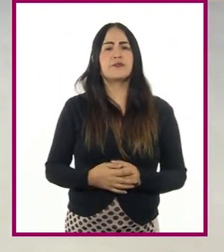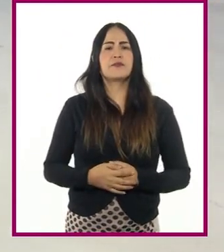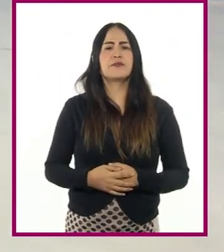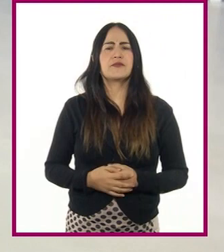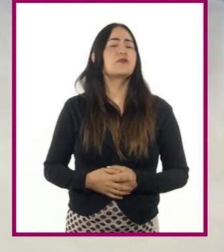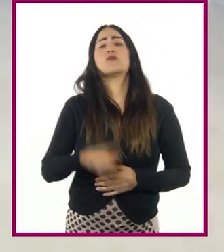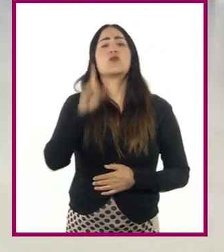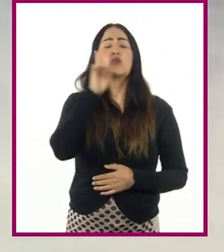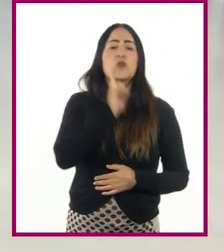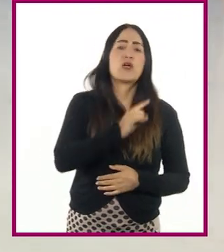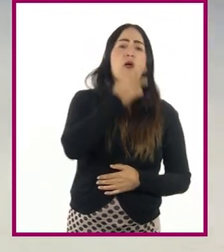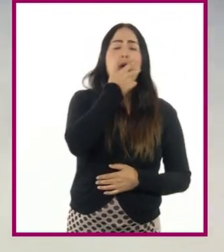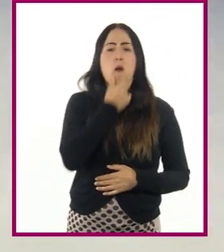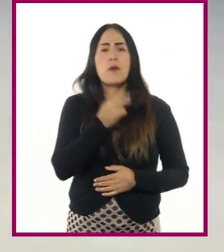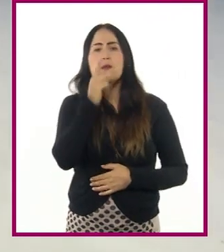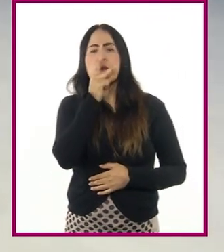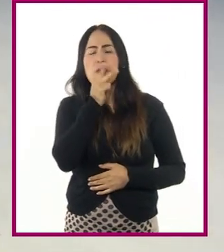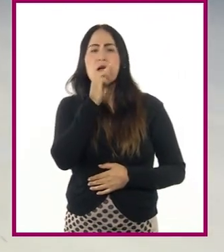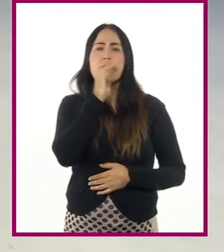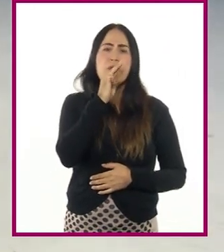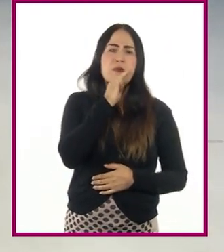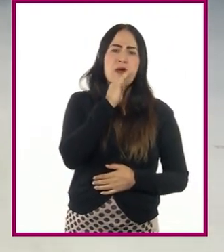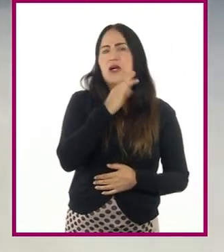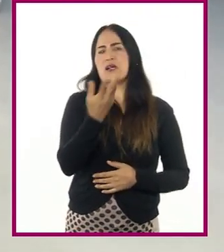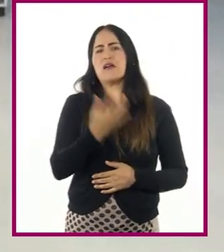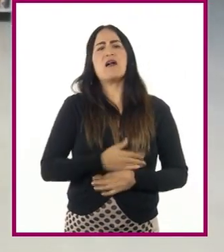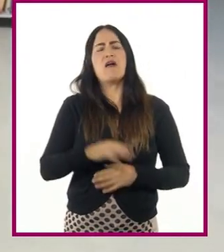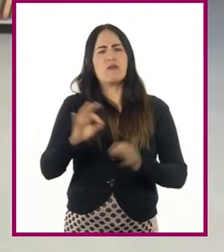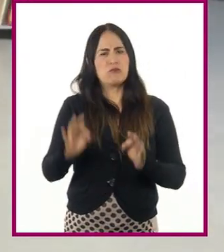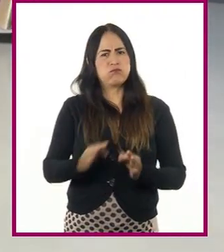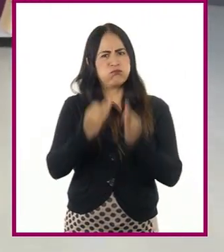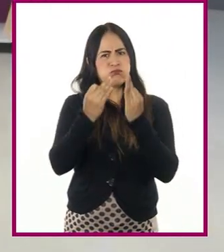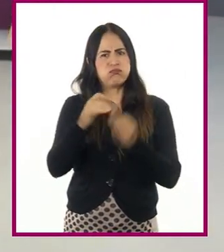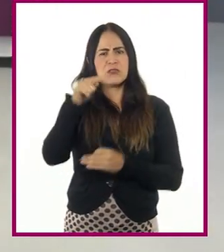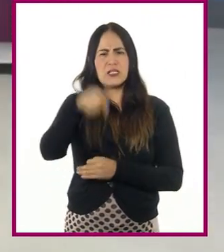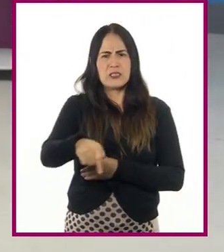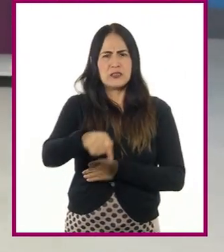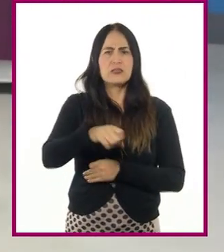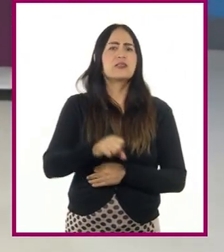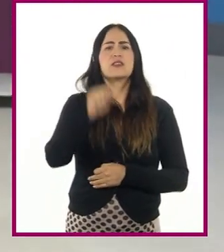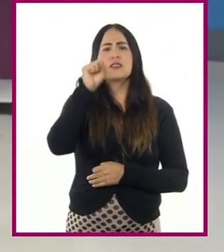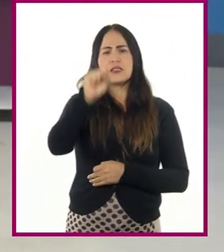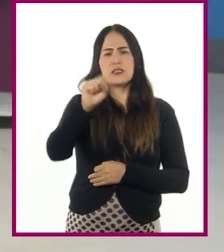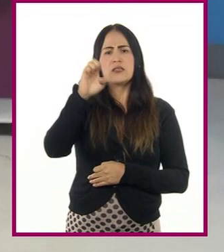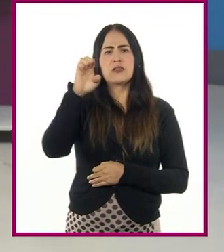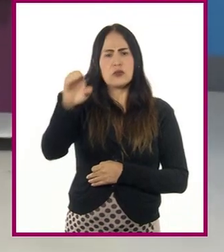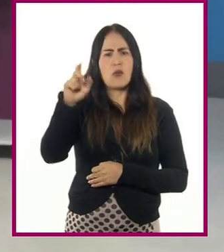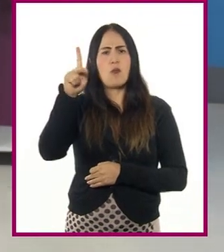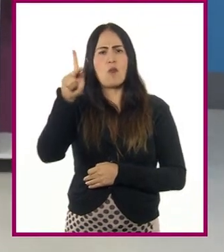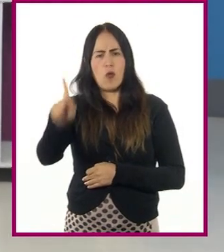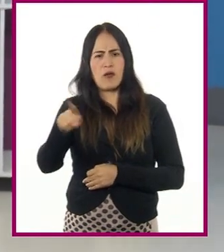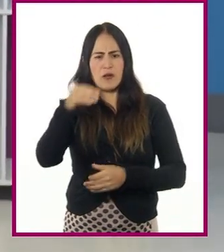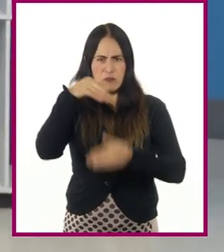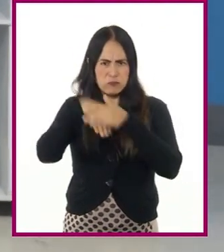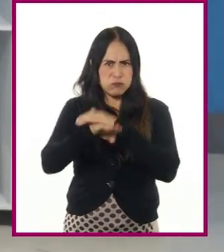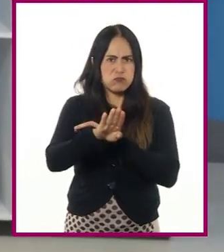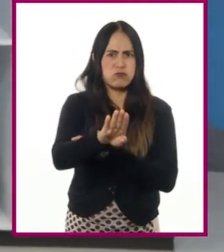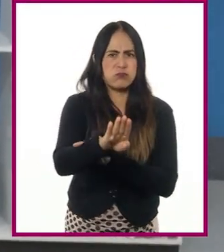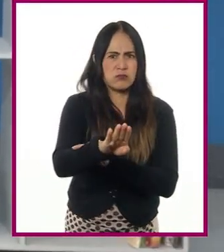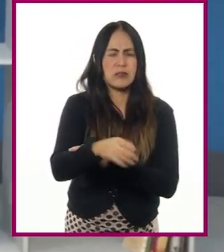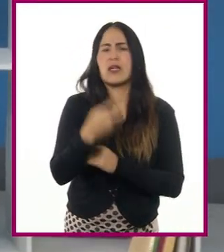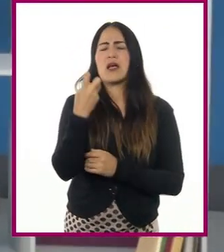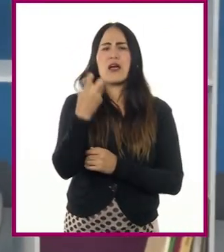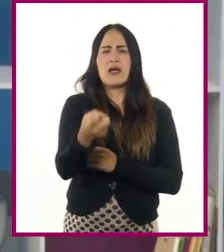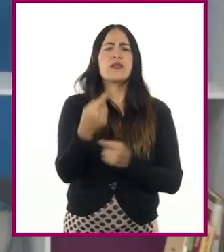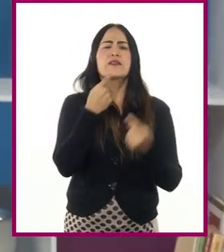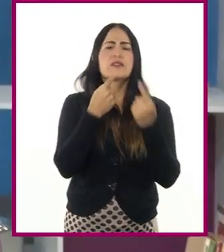Maestras, maestros y padres de familia tomaron las instalaciones de la Secretaría de Educación Pública durante las negociaciones con